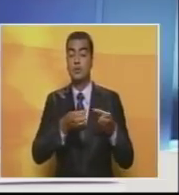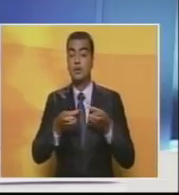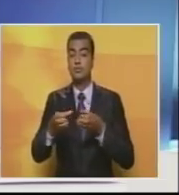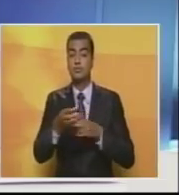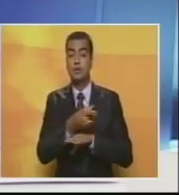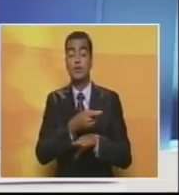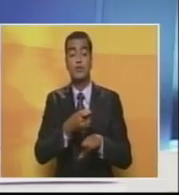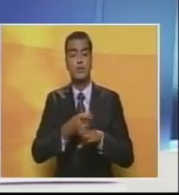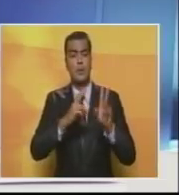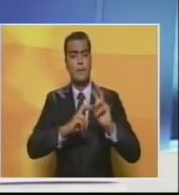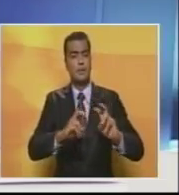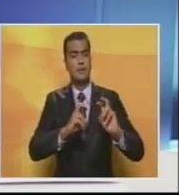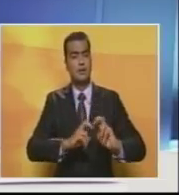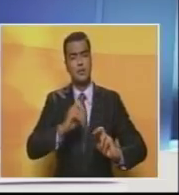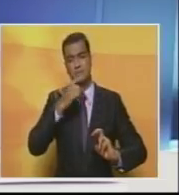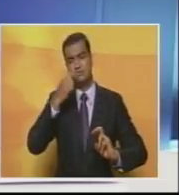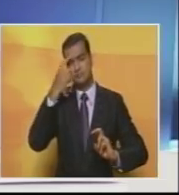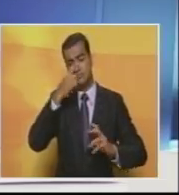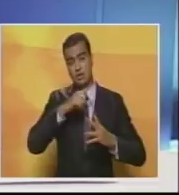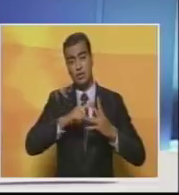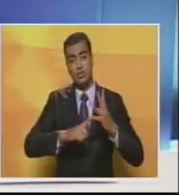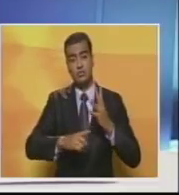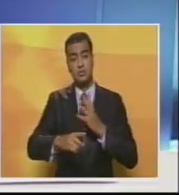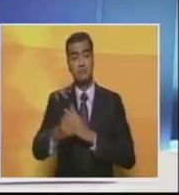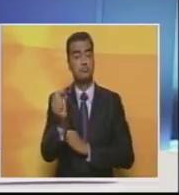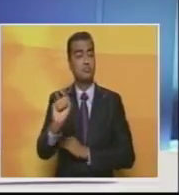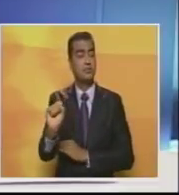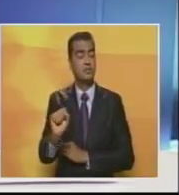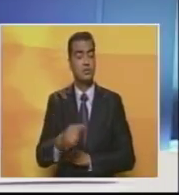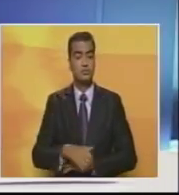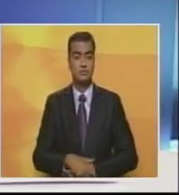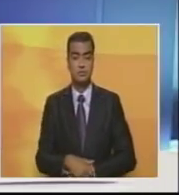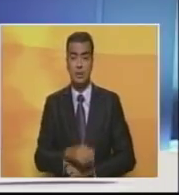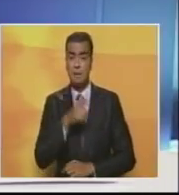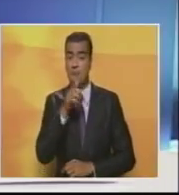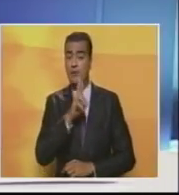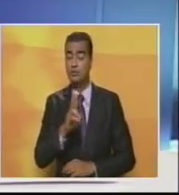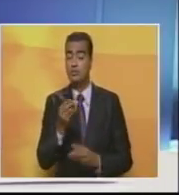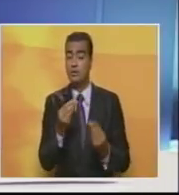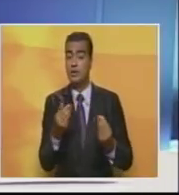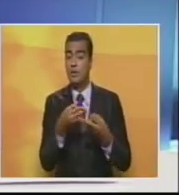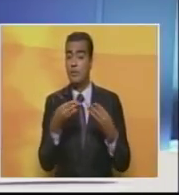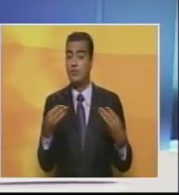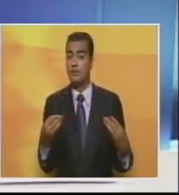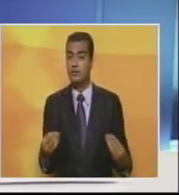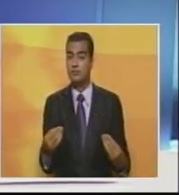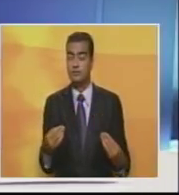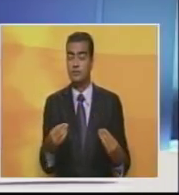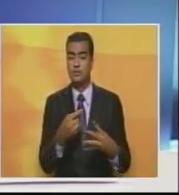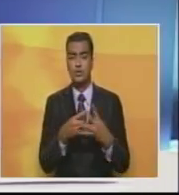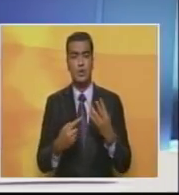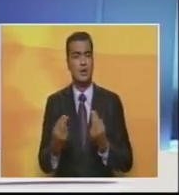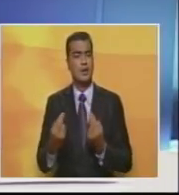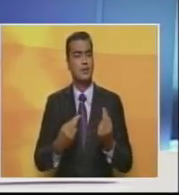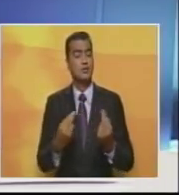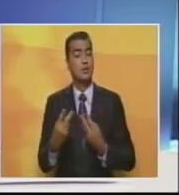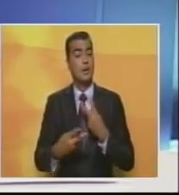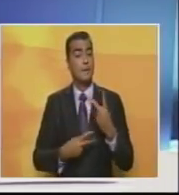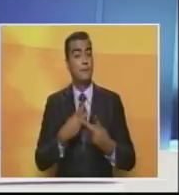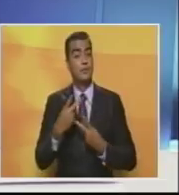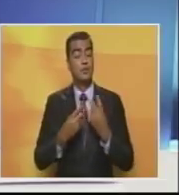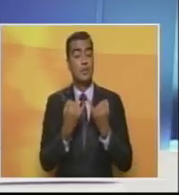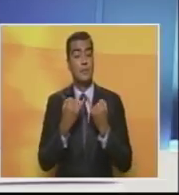catalán, quienes son investigados por supuestos delitos de rebelión, sedición y malversación de fondos públicos. Esto en relación con el